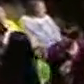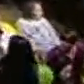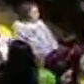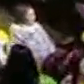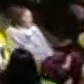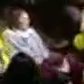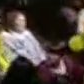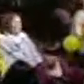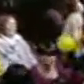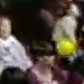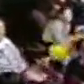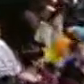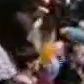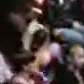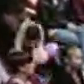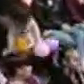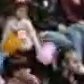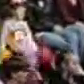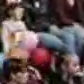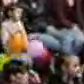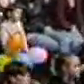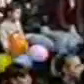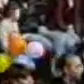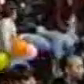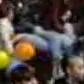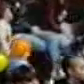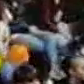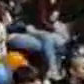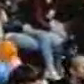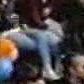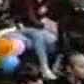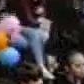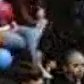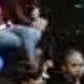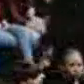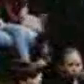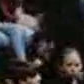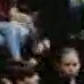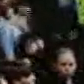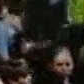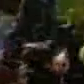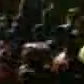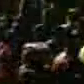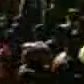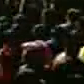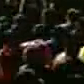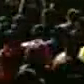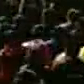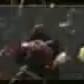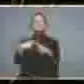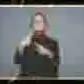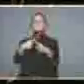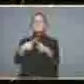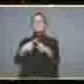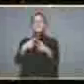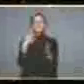escenario, señoras, señores, en directo en la radio autonómica y también en Televisión Canaria. Les dejamos con ellos. Se despiden ya. Gracias, Santa Cruz, hasta siempre.